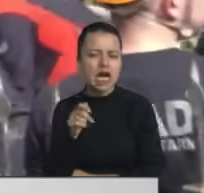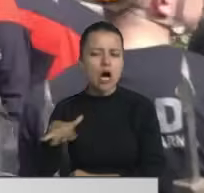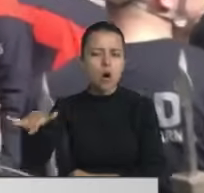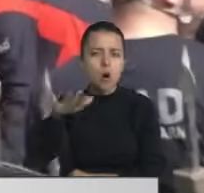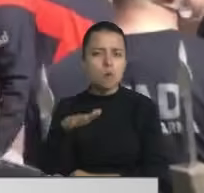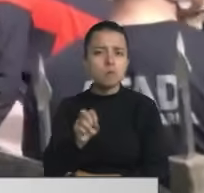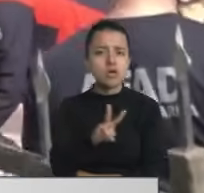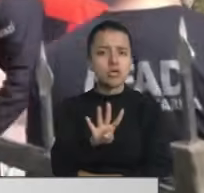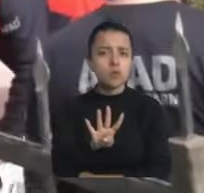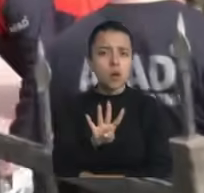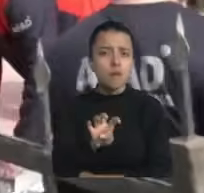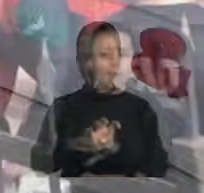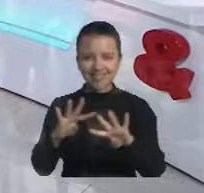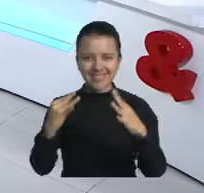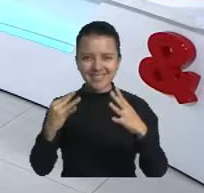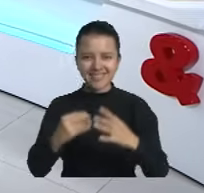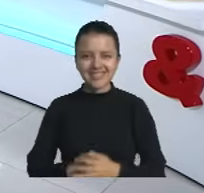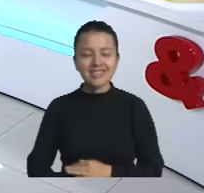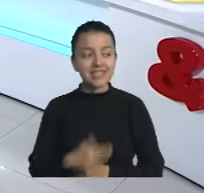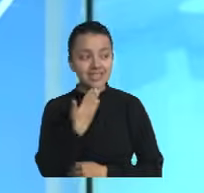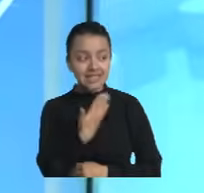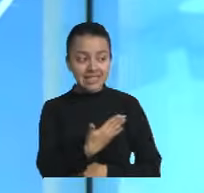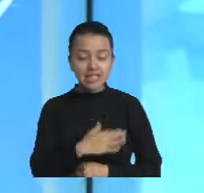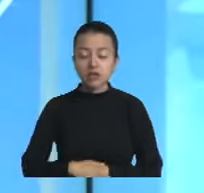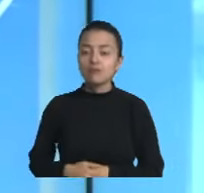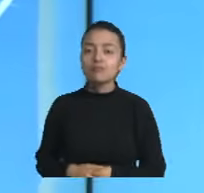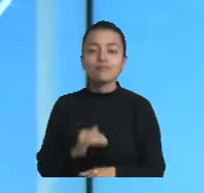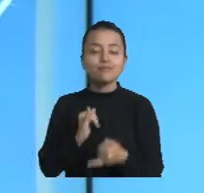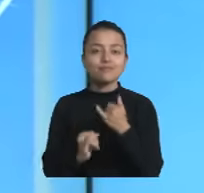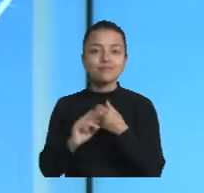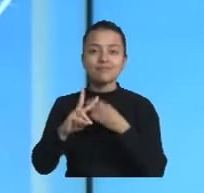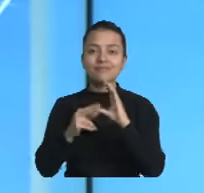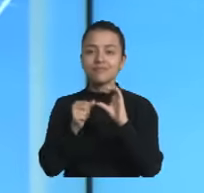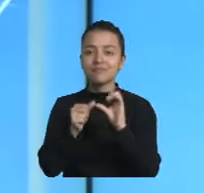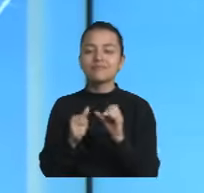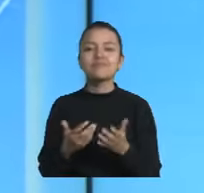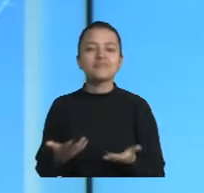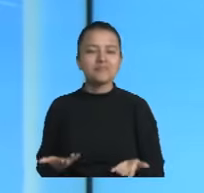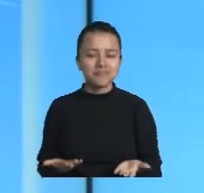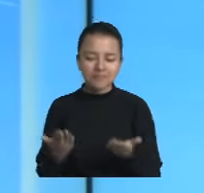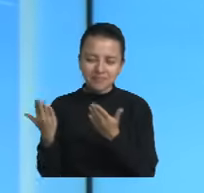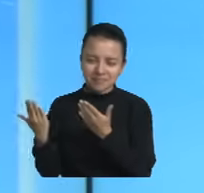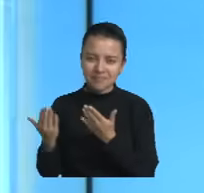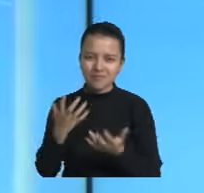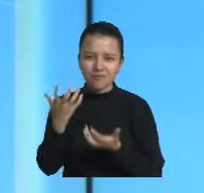estado grave. Gracias, hasta aquí Noticentro 1 CMI. A